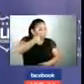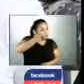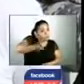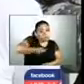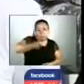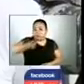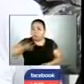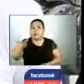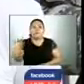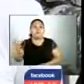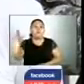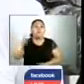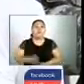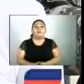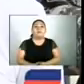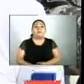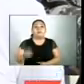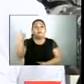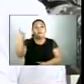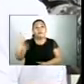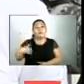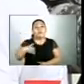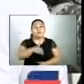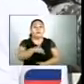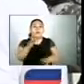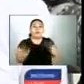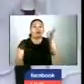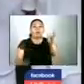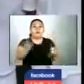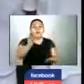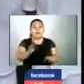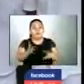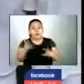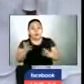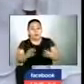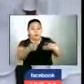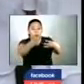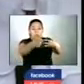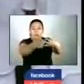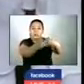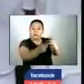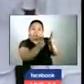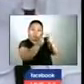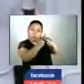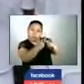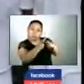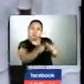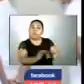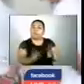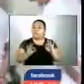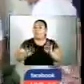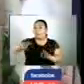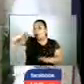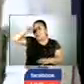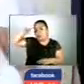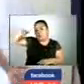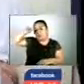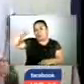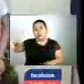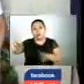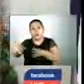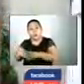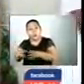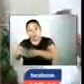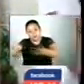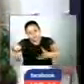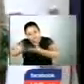El ministro de Justicia y Seguridad agregó que se buscan reformas legales para fortalecer el trabajo de unidades como la